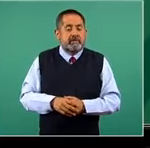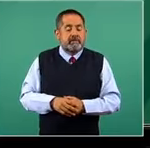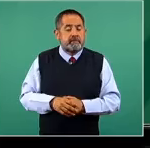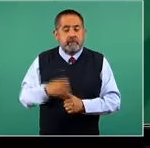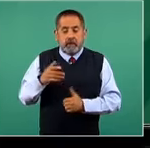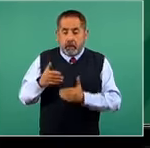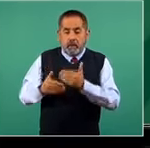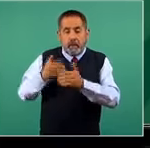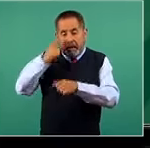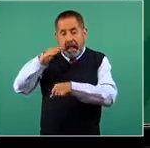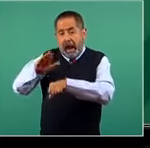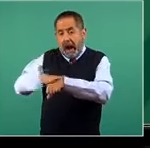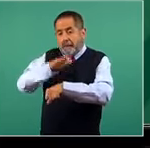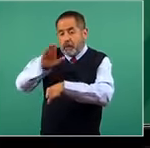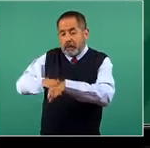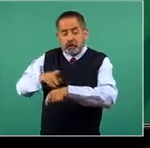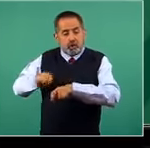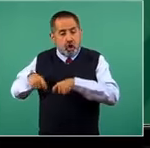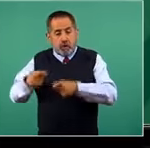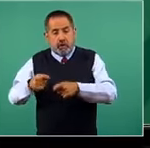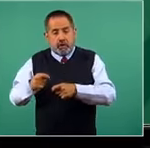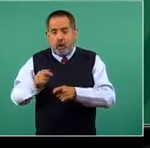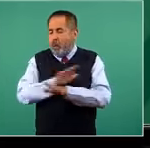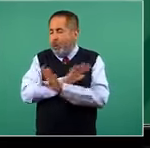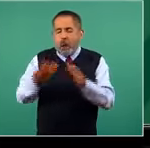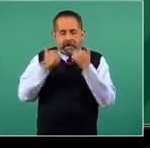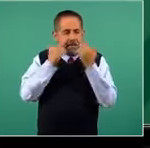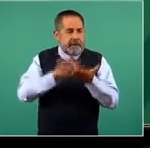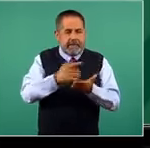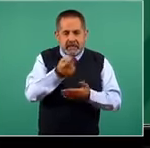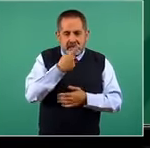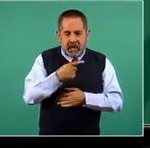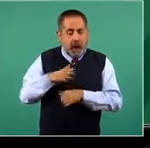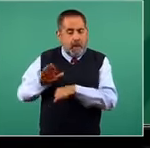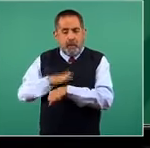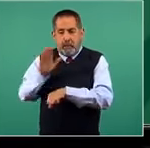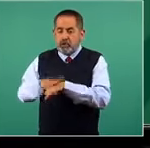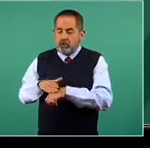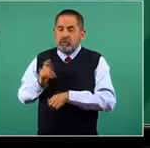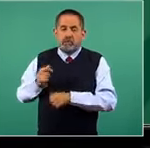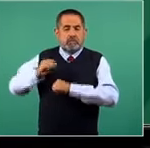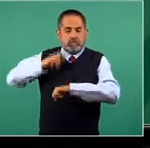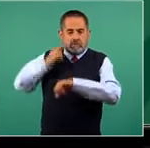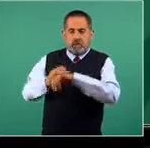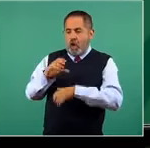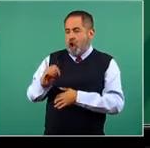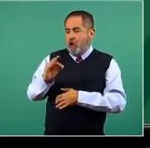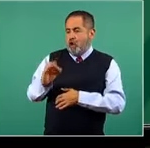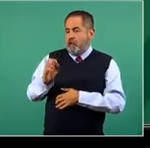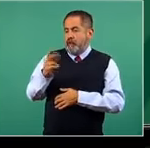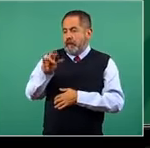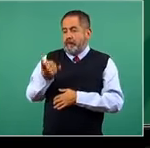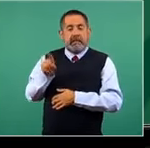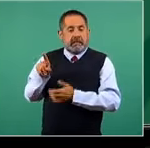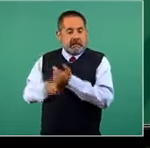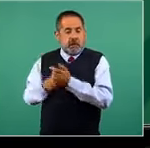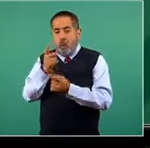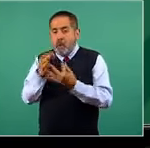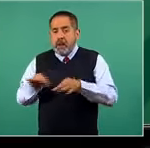El proceso de aprobación de cualquier producto es efectivamente algo que le compete a COFEPRIS, y una de las